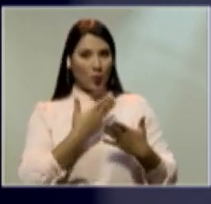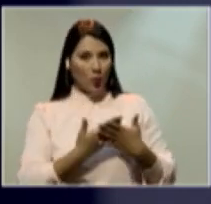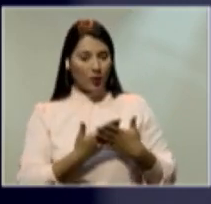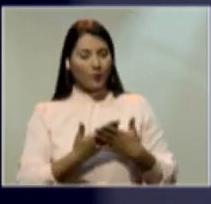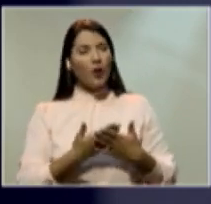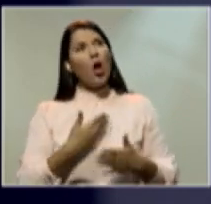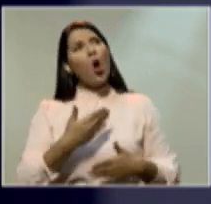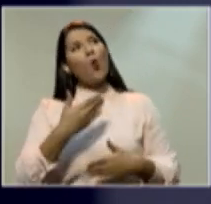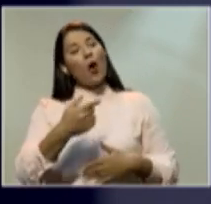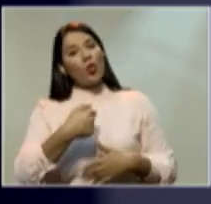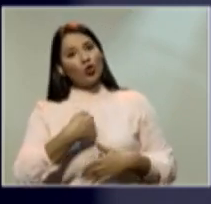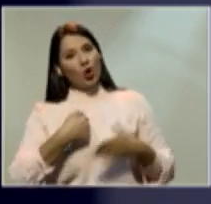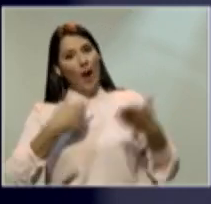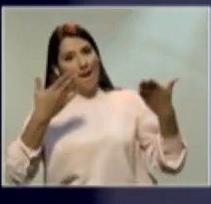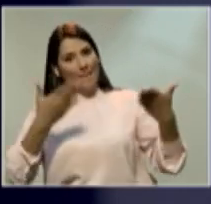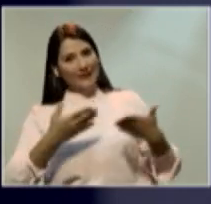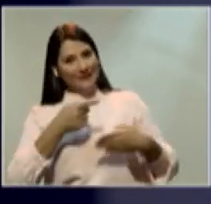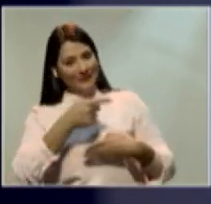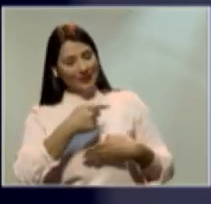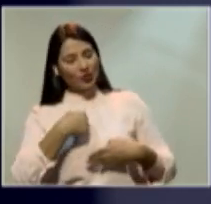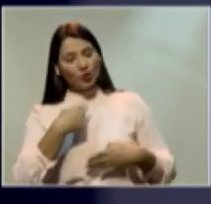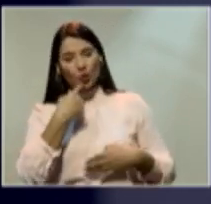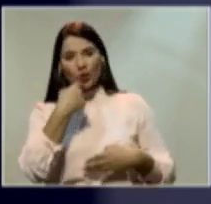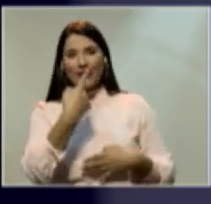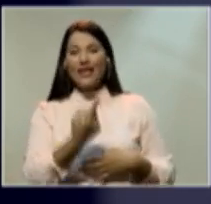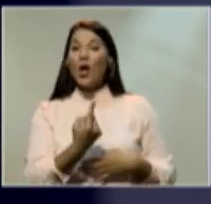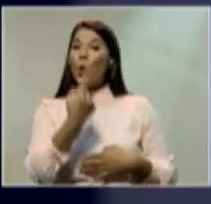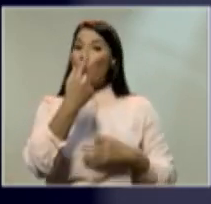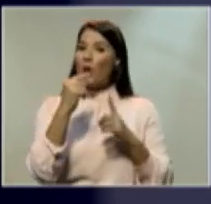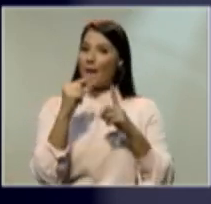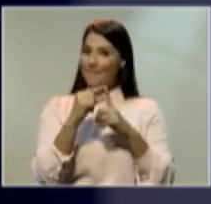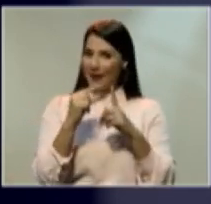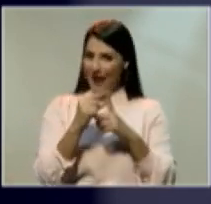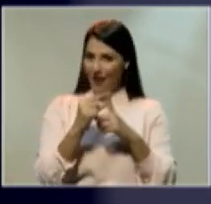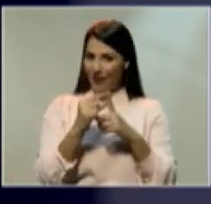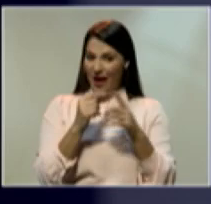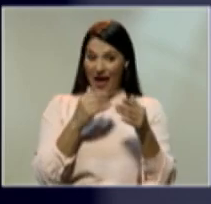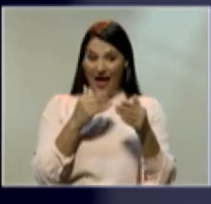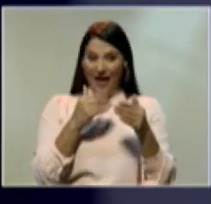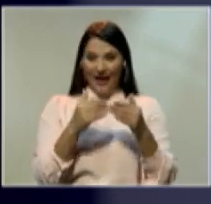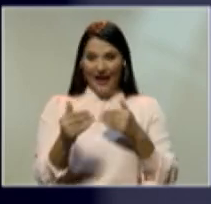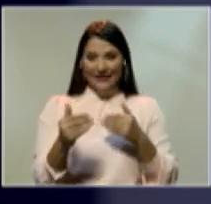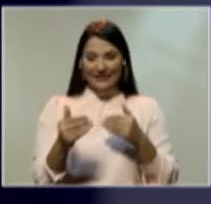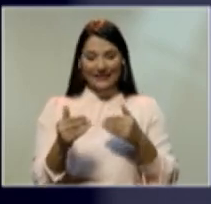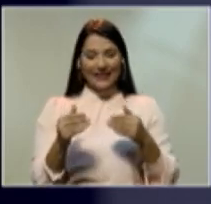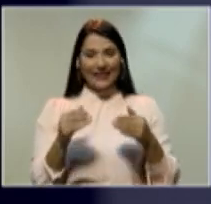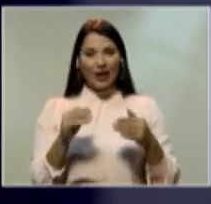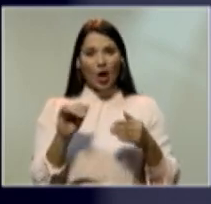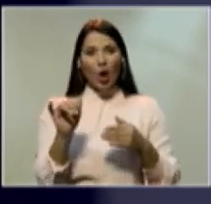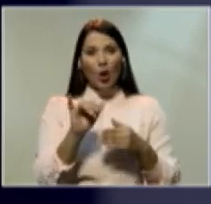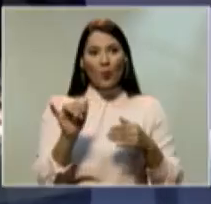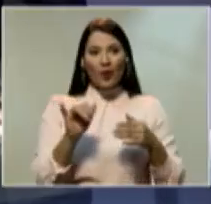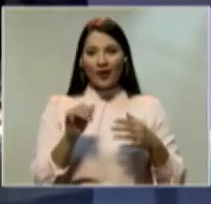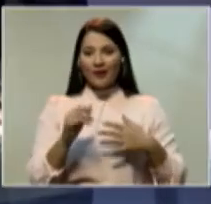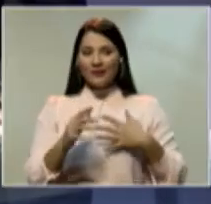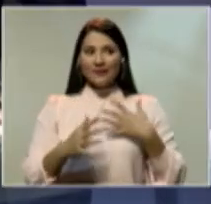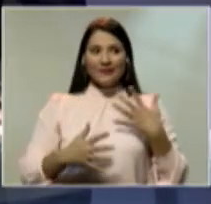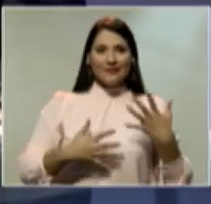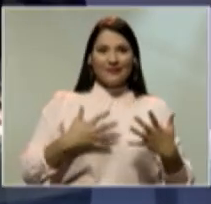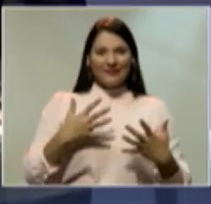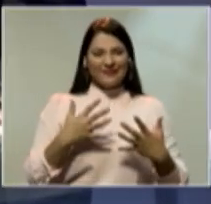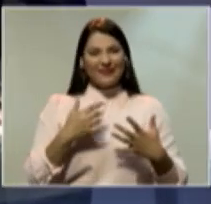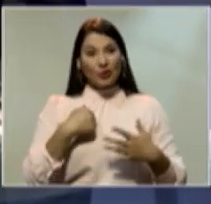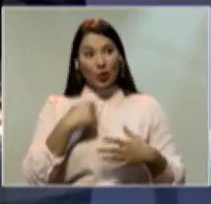Cuando te presenté, dije una palabra que es casi una provocación. Dije que eras un intelectual. Y